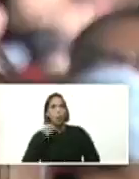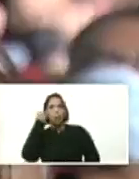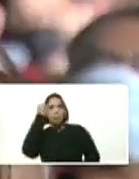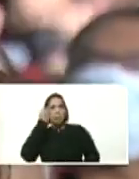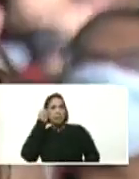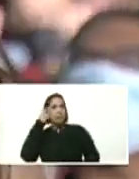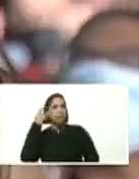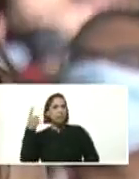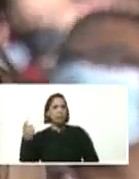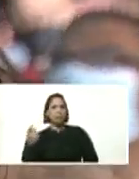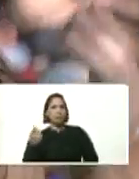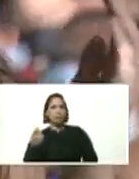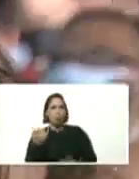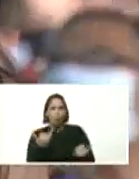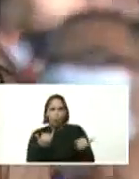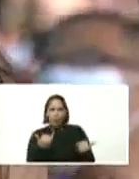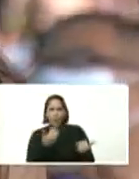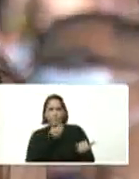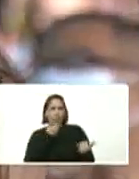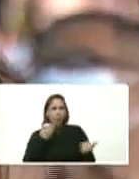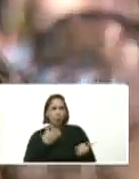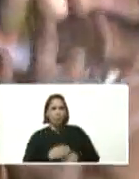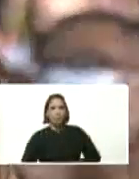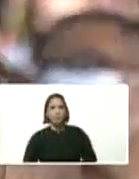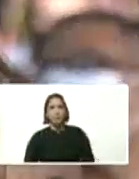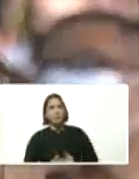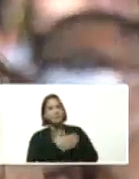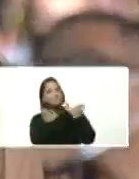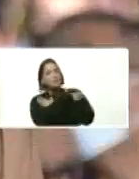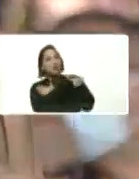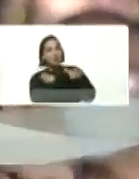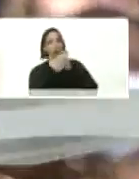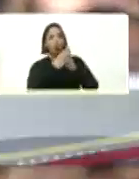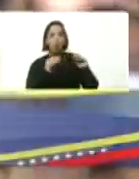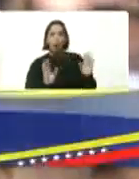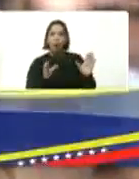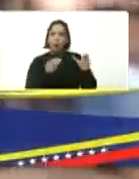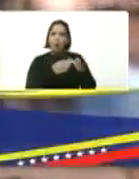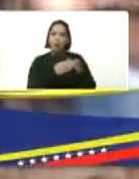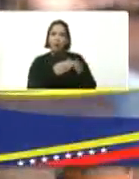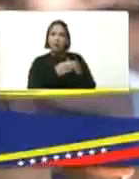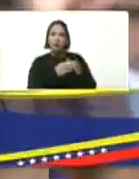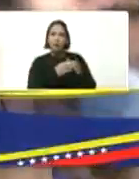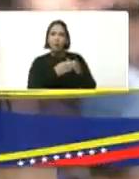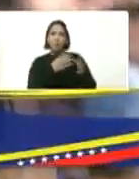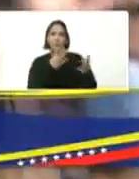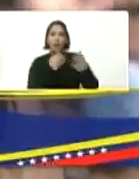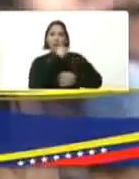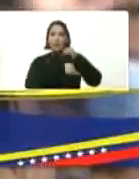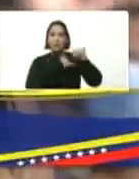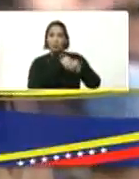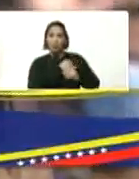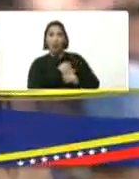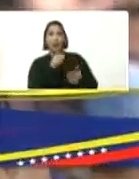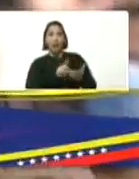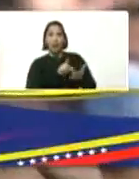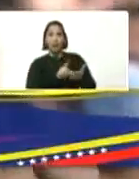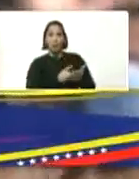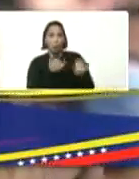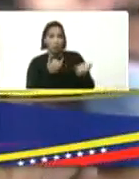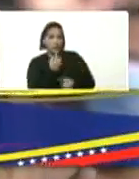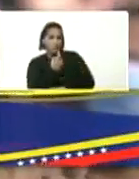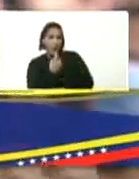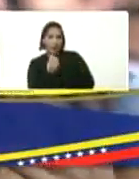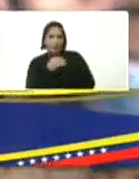ocasión mejor. Muchas felicidades a todo el equipo por la Filben, por lo que está por venir estos días.